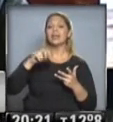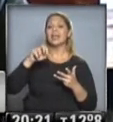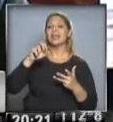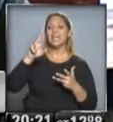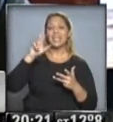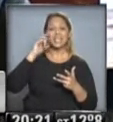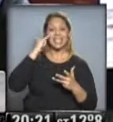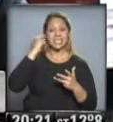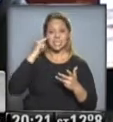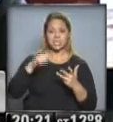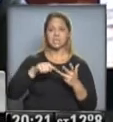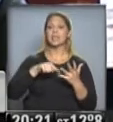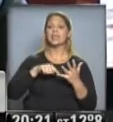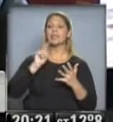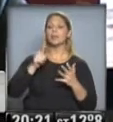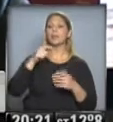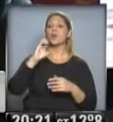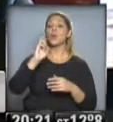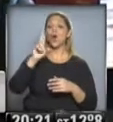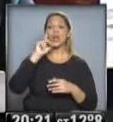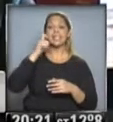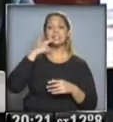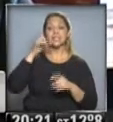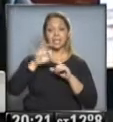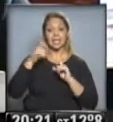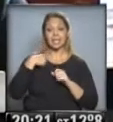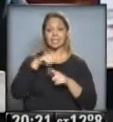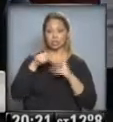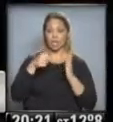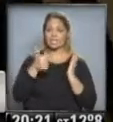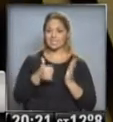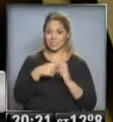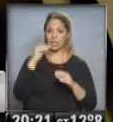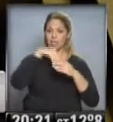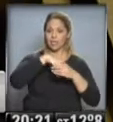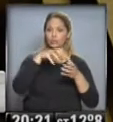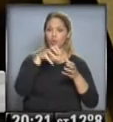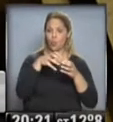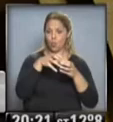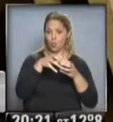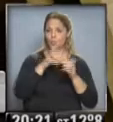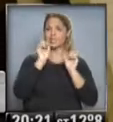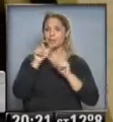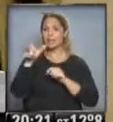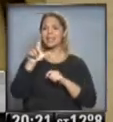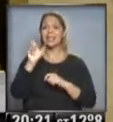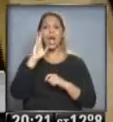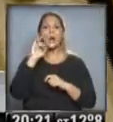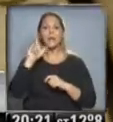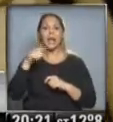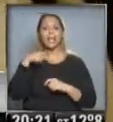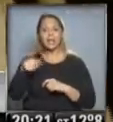Rafael Ricci, también Mariano Borinsky, 6 de los jueces que integran la Cámara Federal de Casación Penal, y del propio Cabral, quien